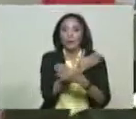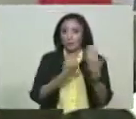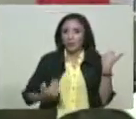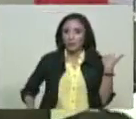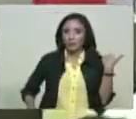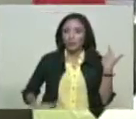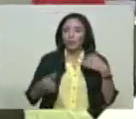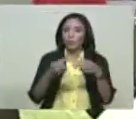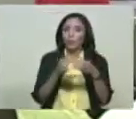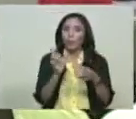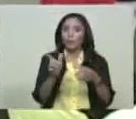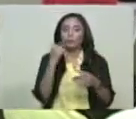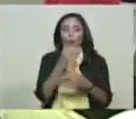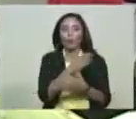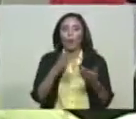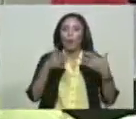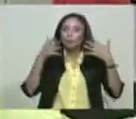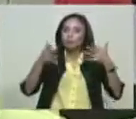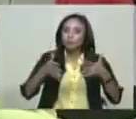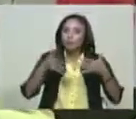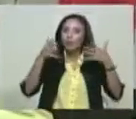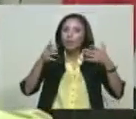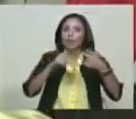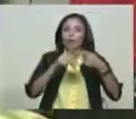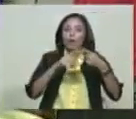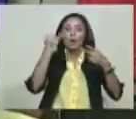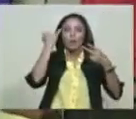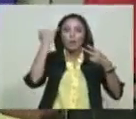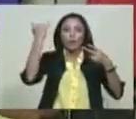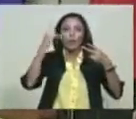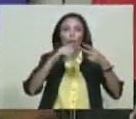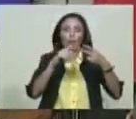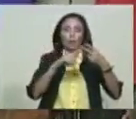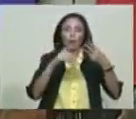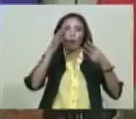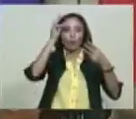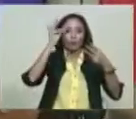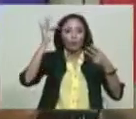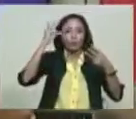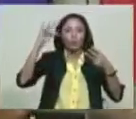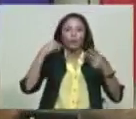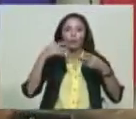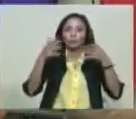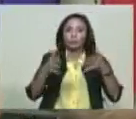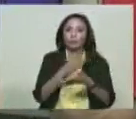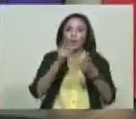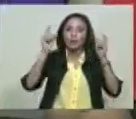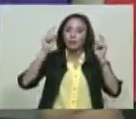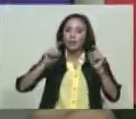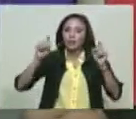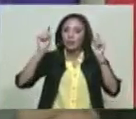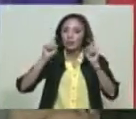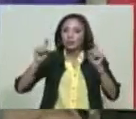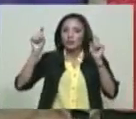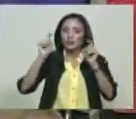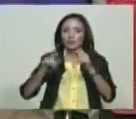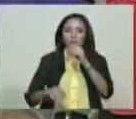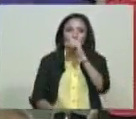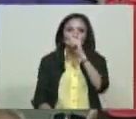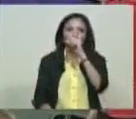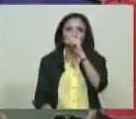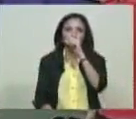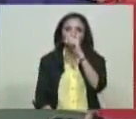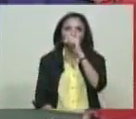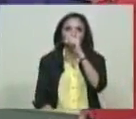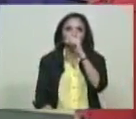como gran orientador ideológico o gran orientador de la formación por lo